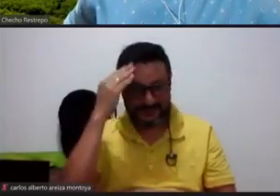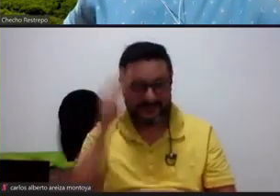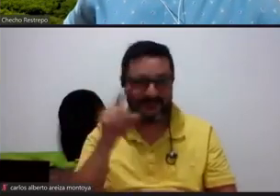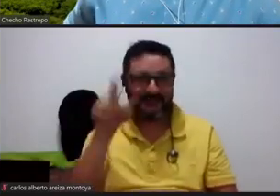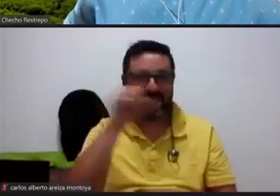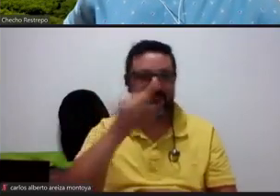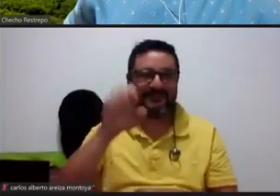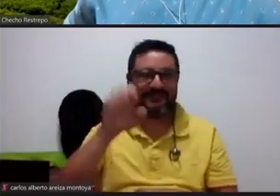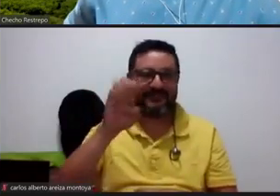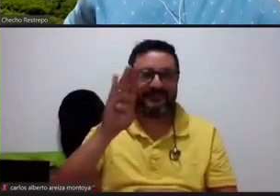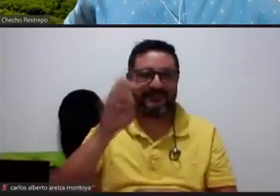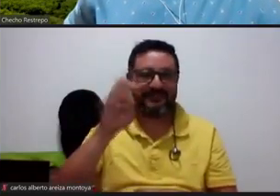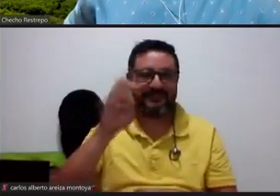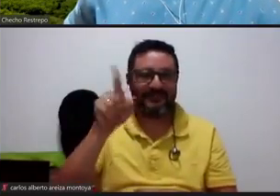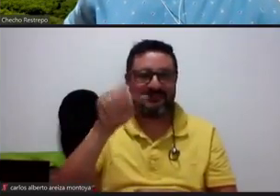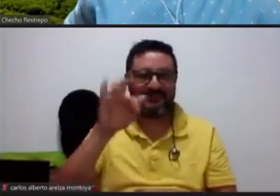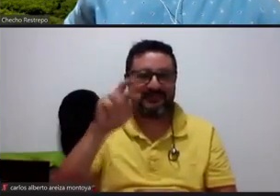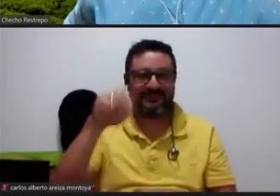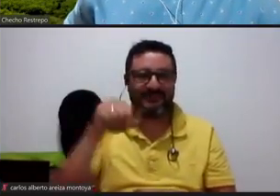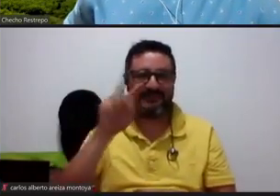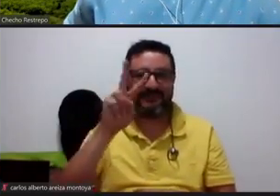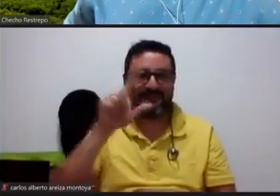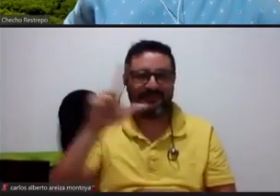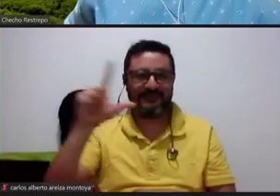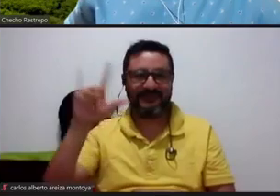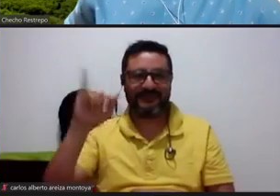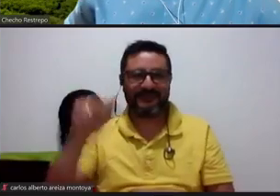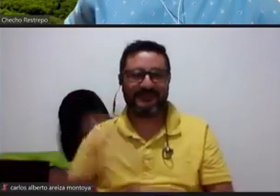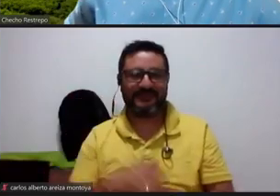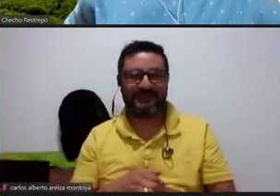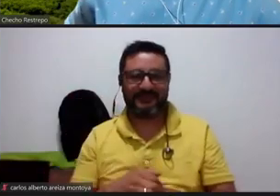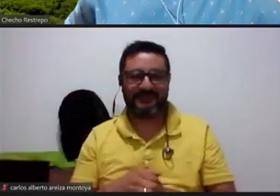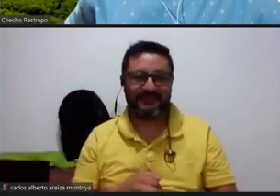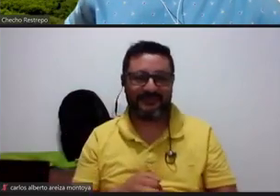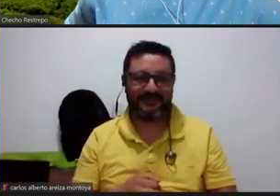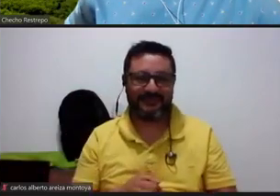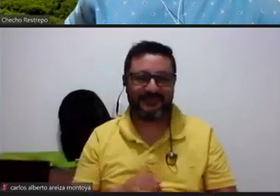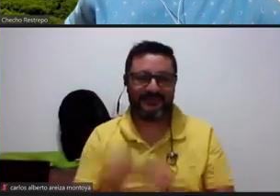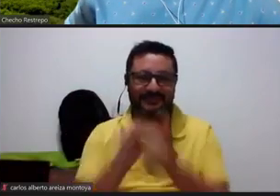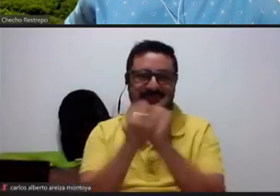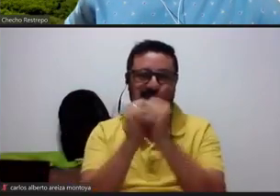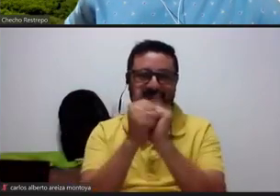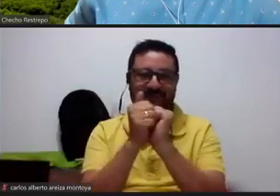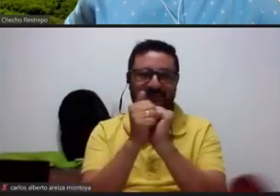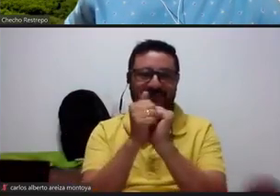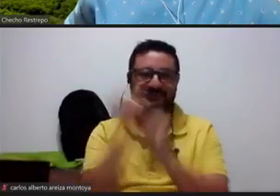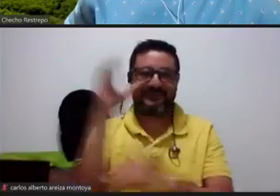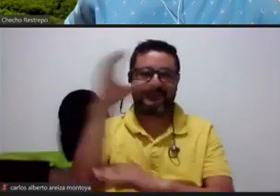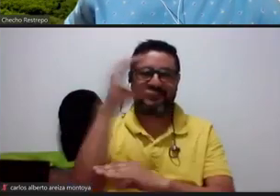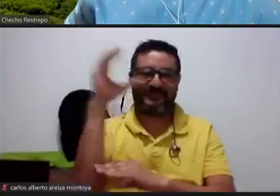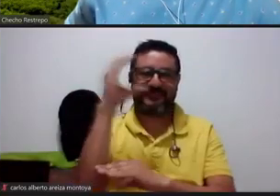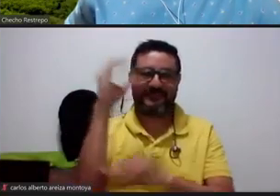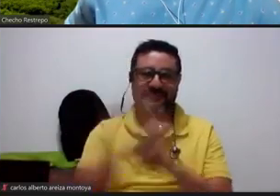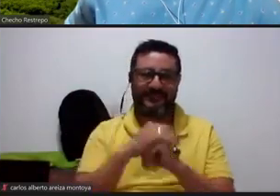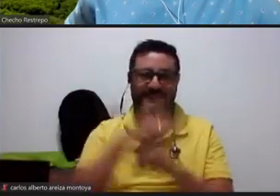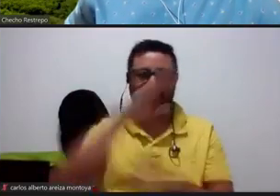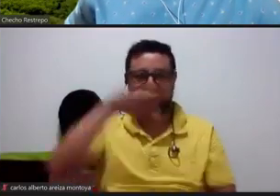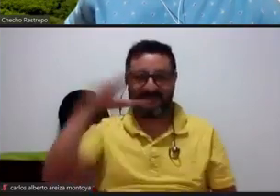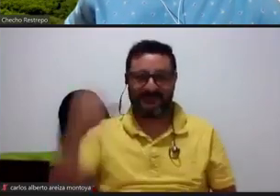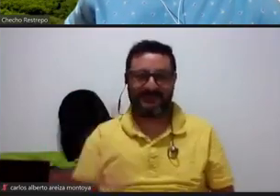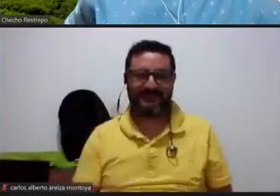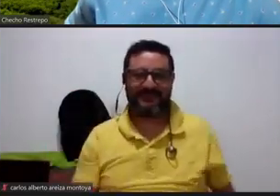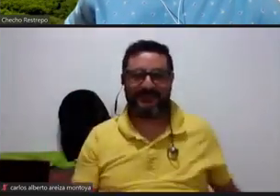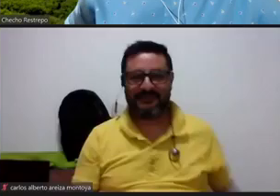nuestro Sebastián Villa, a nuestro deportista colombiano, antioqueño, que a